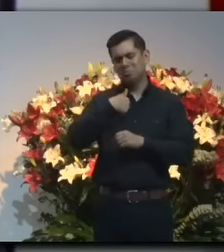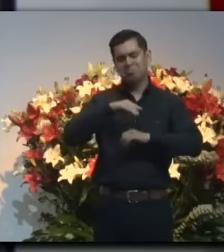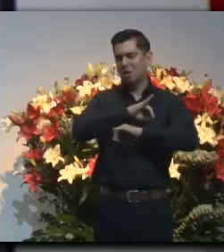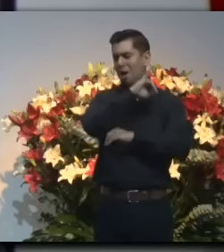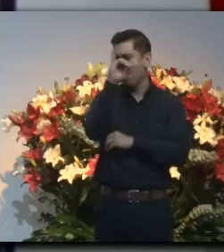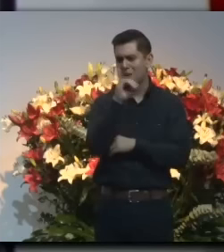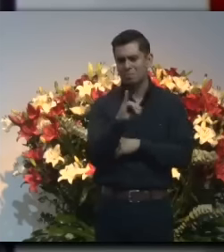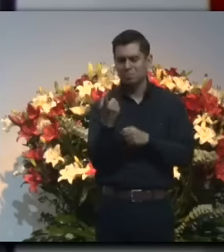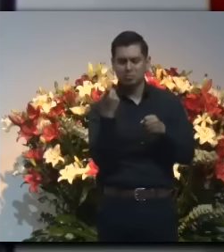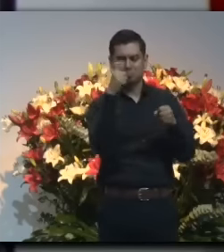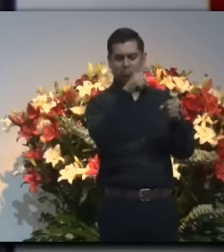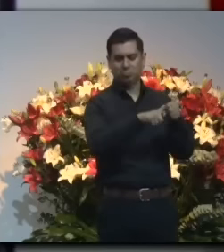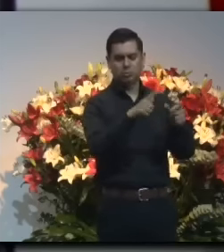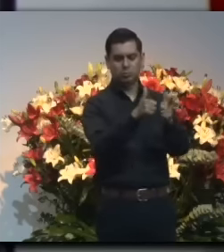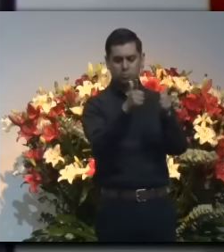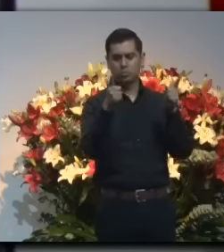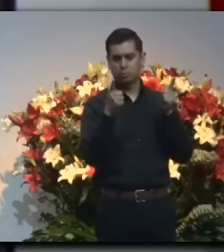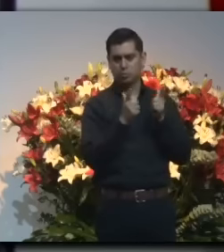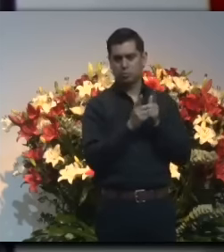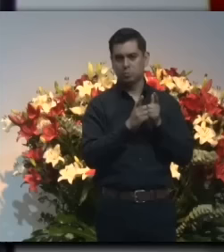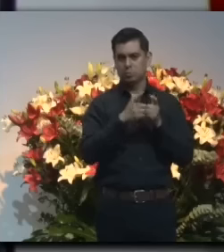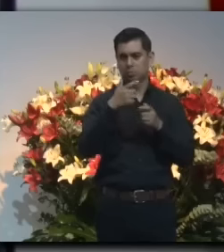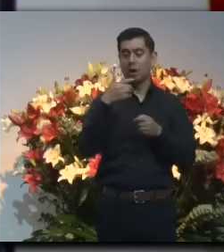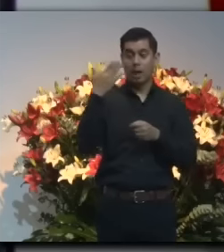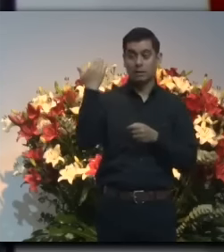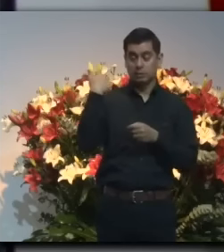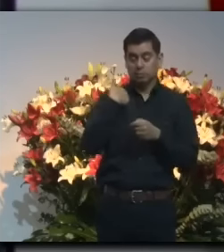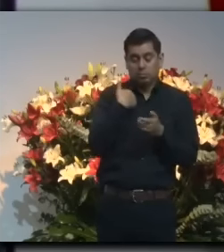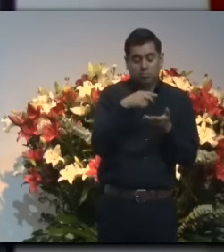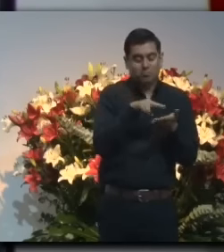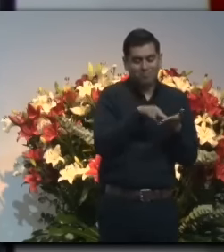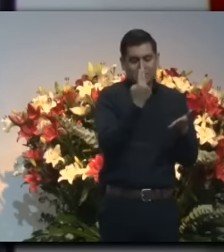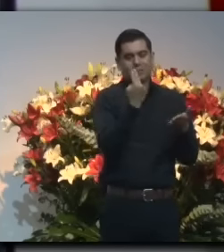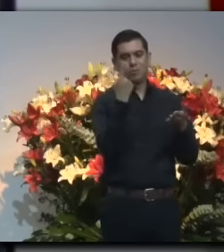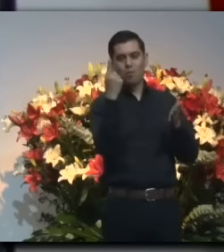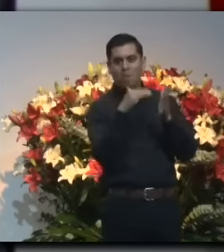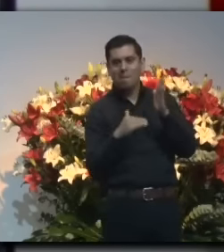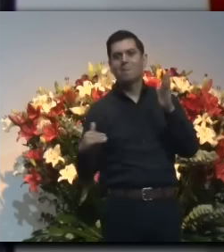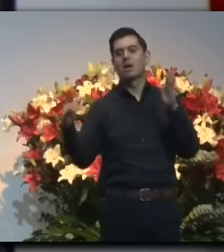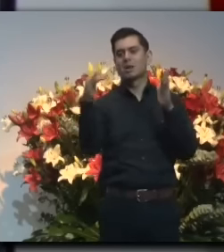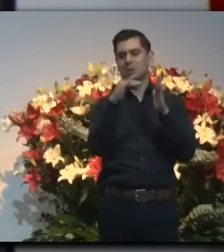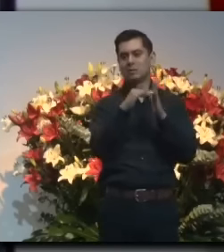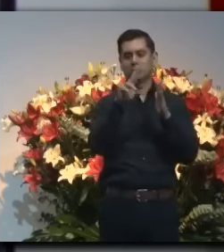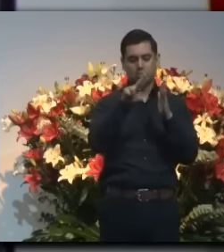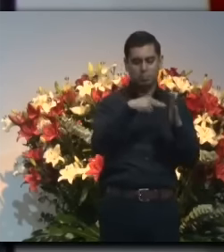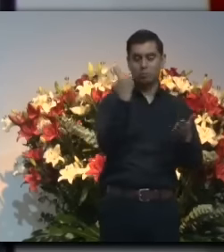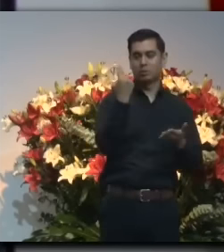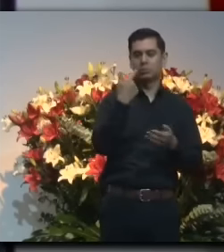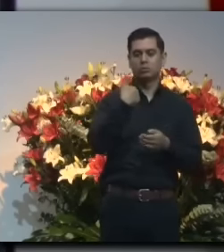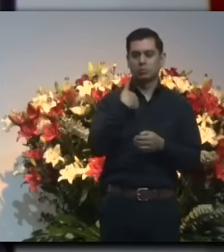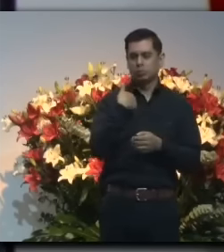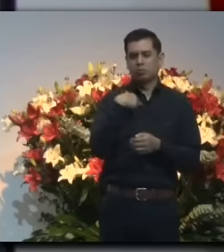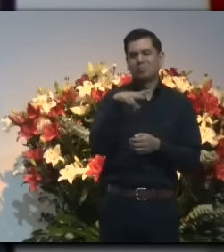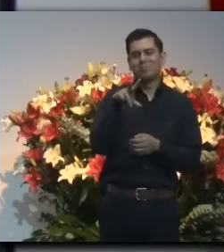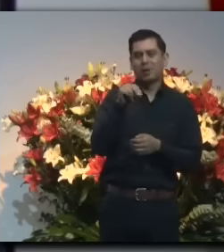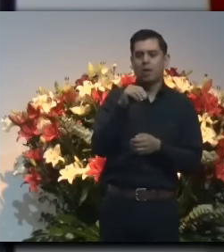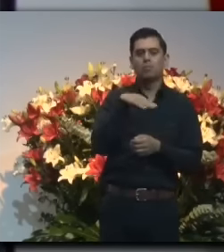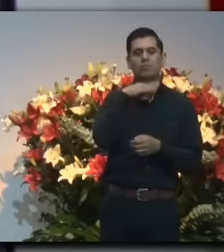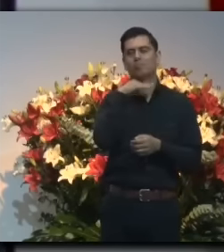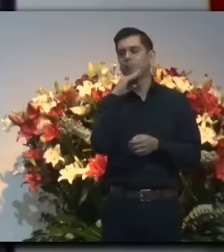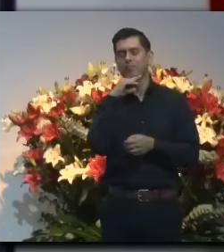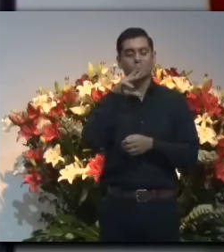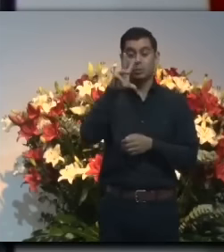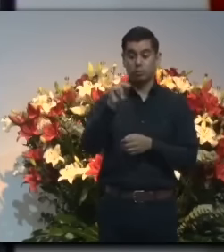de firmas me pusieron aquí y como presidenta no seré daltónica. Quien cometa delitos